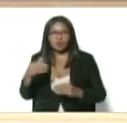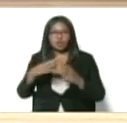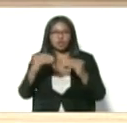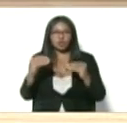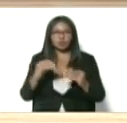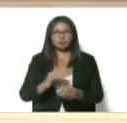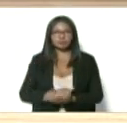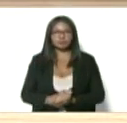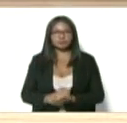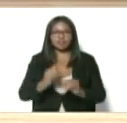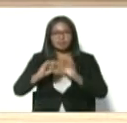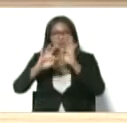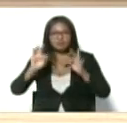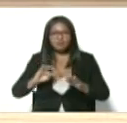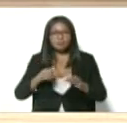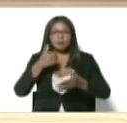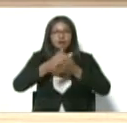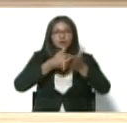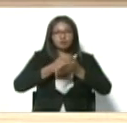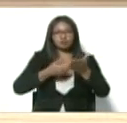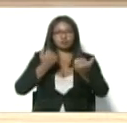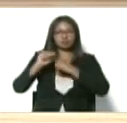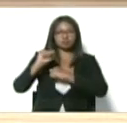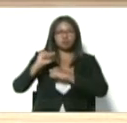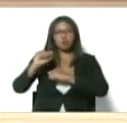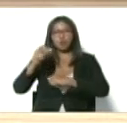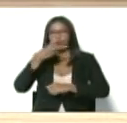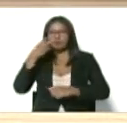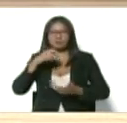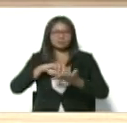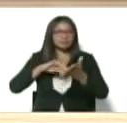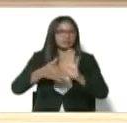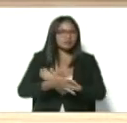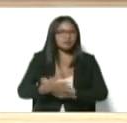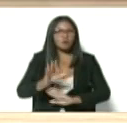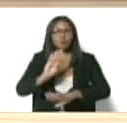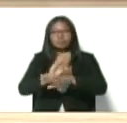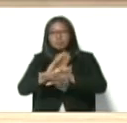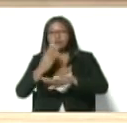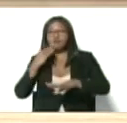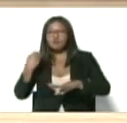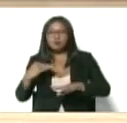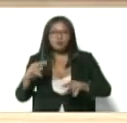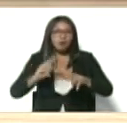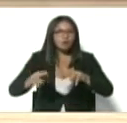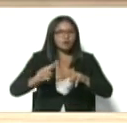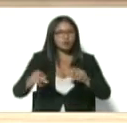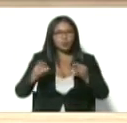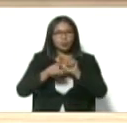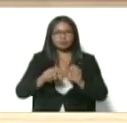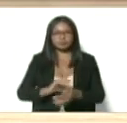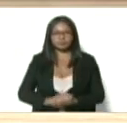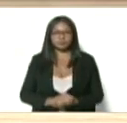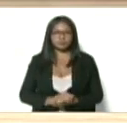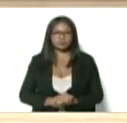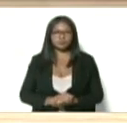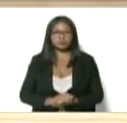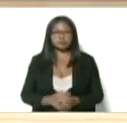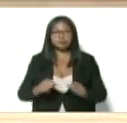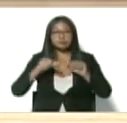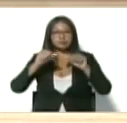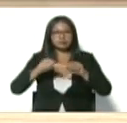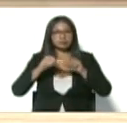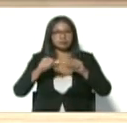cuando hablamos de la lucha contra las drogas los primeros que pensamos en proteger a la juventud a la niñez y seguir logrando